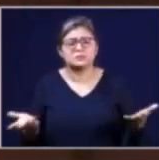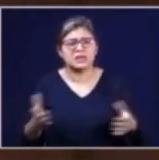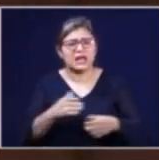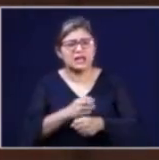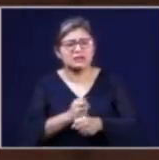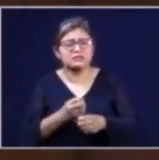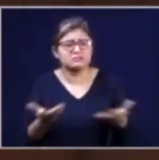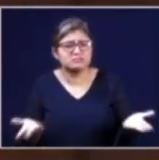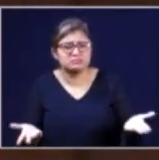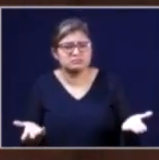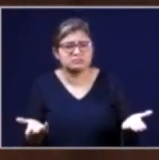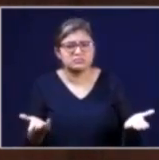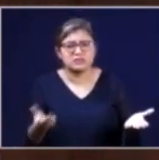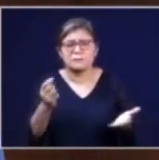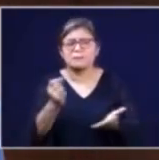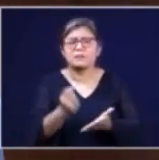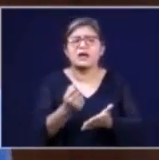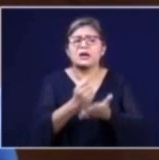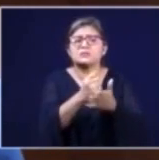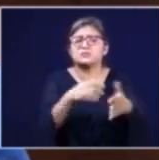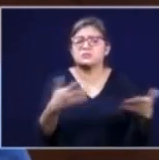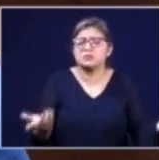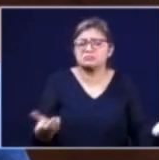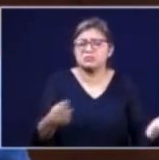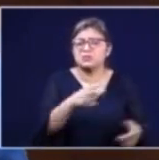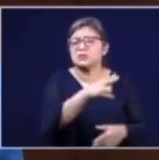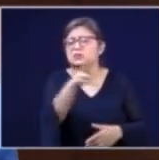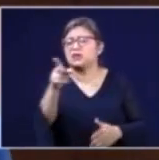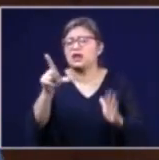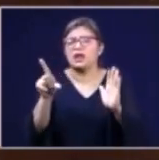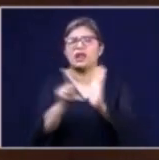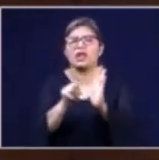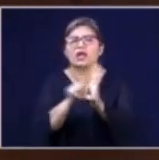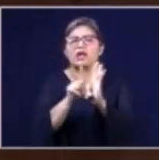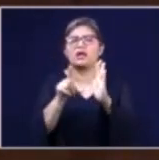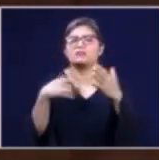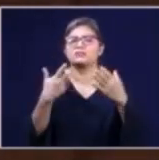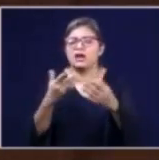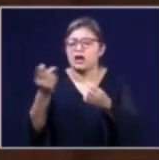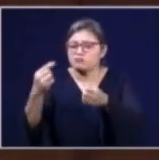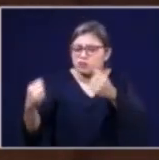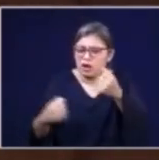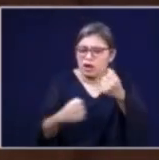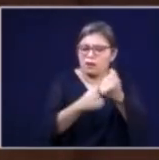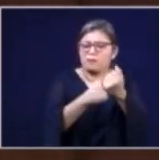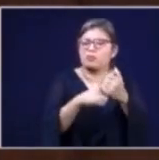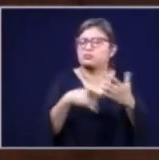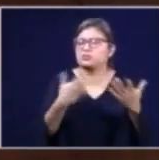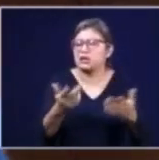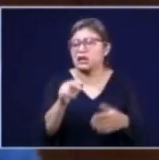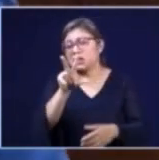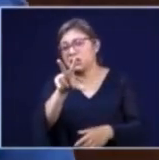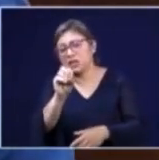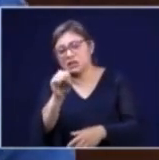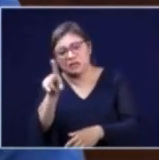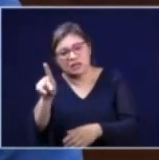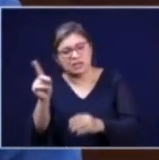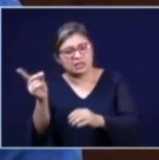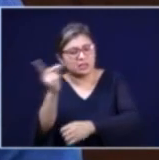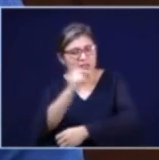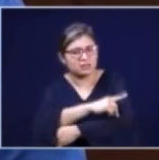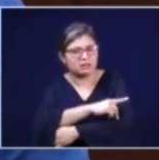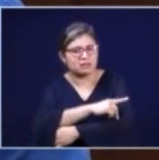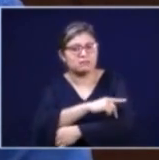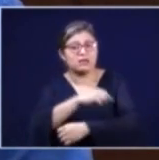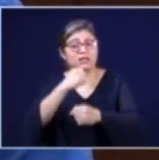¿Cuánto ha puesto? ¿Qué ley le ha obligado al gran capital a aportarle 15 días, 30 días de salario a los trabajadores